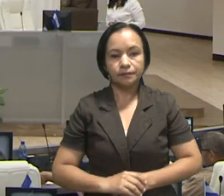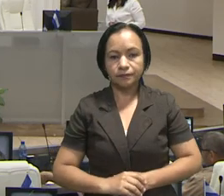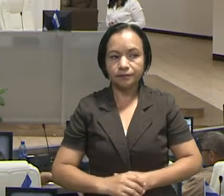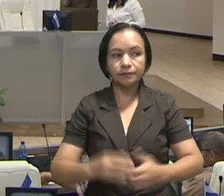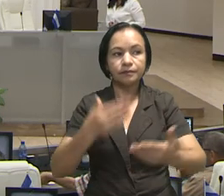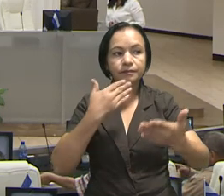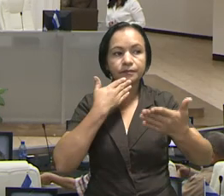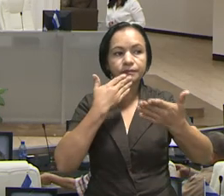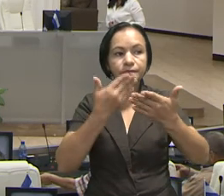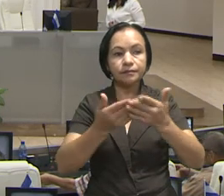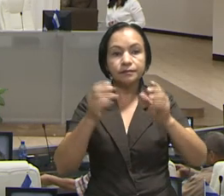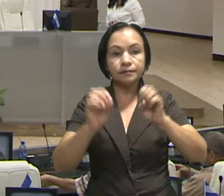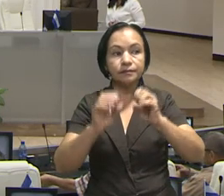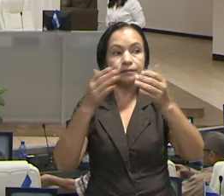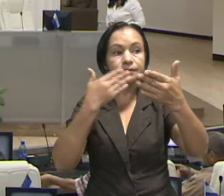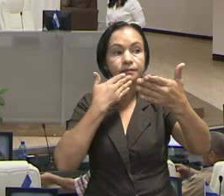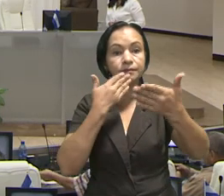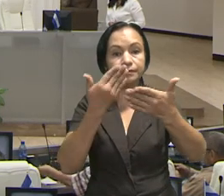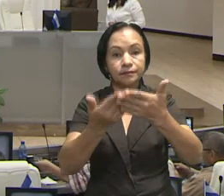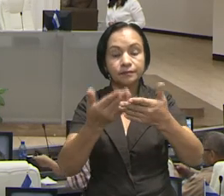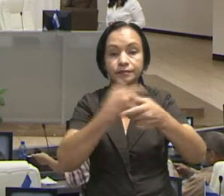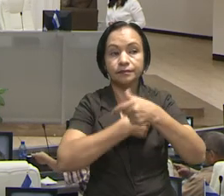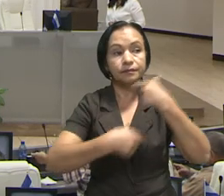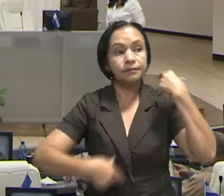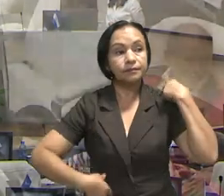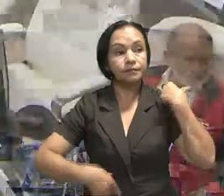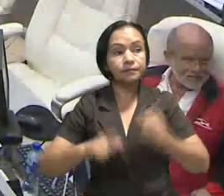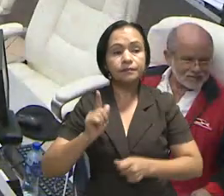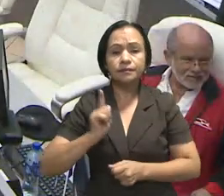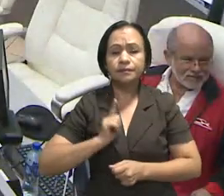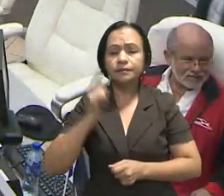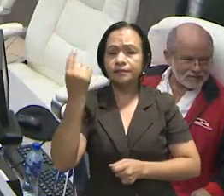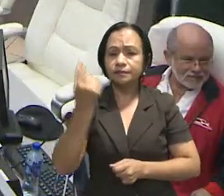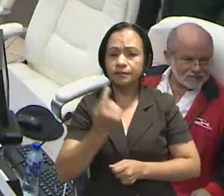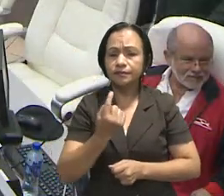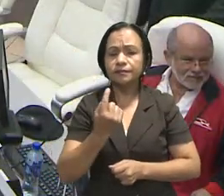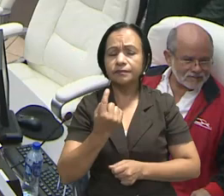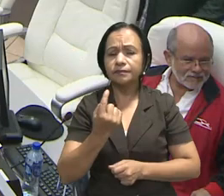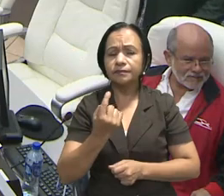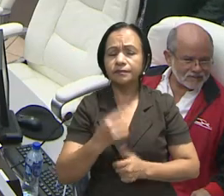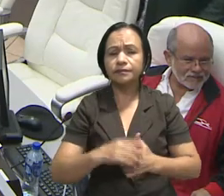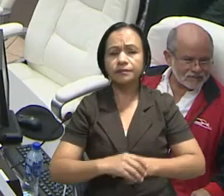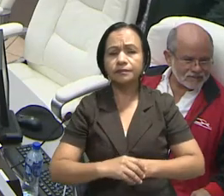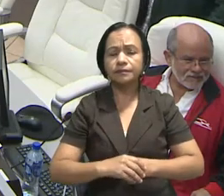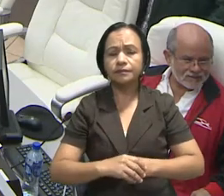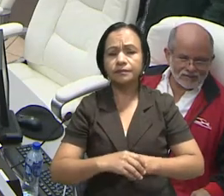Buenos días. Gracias, compañero presidente. Estamos presentes